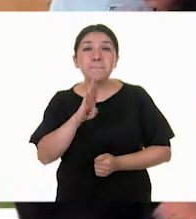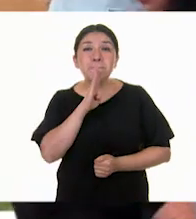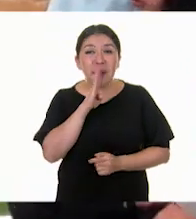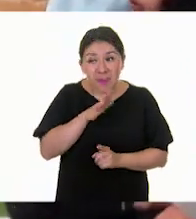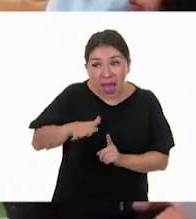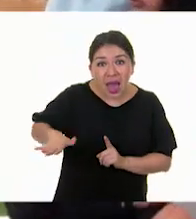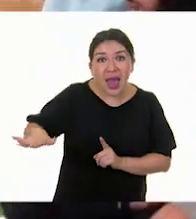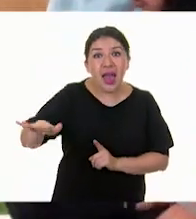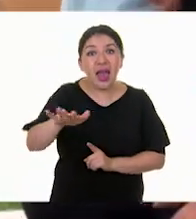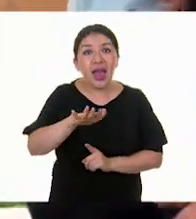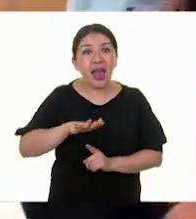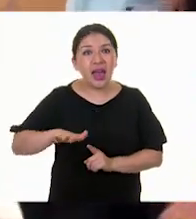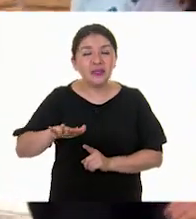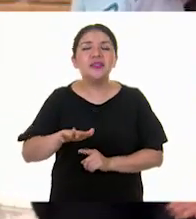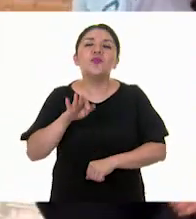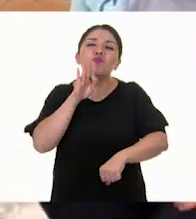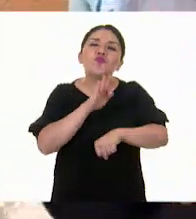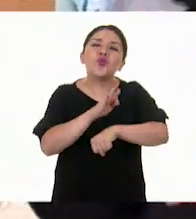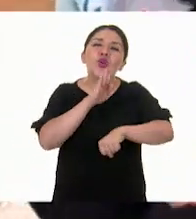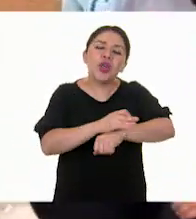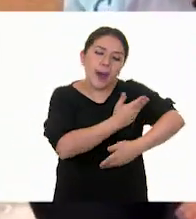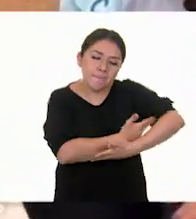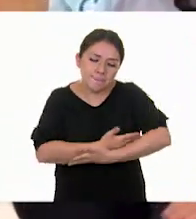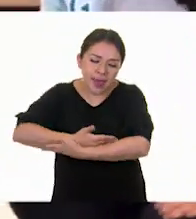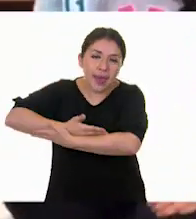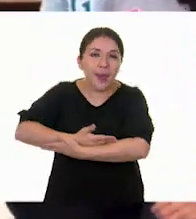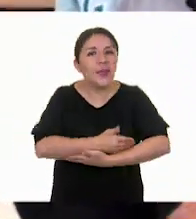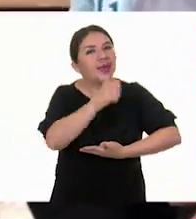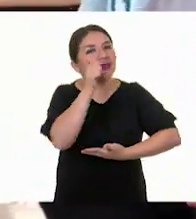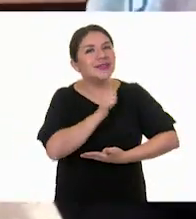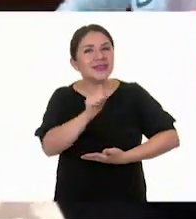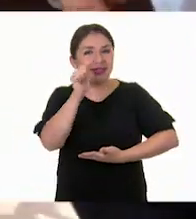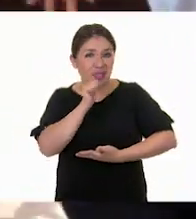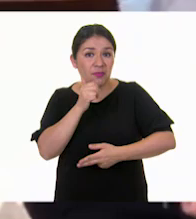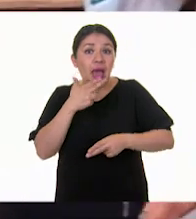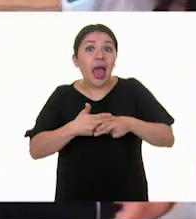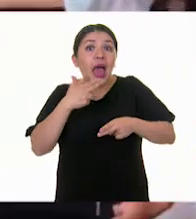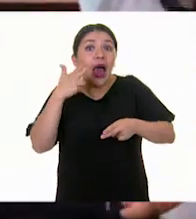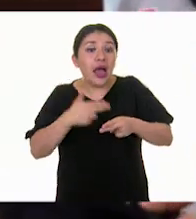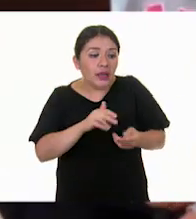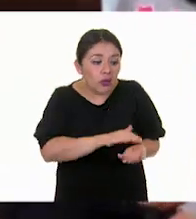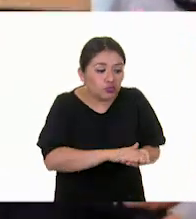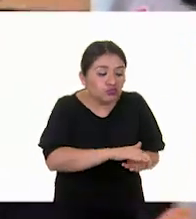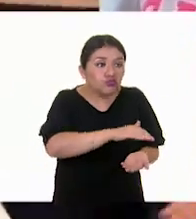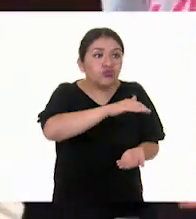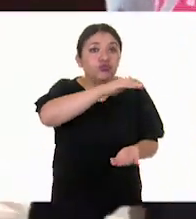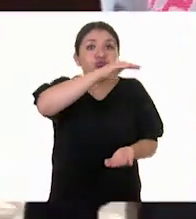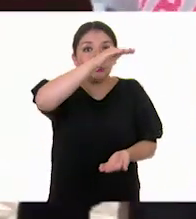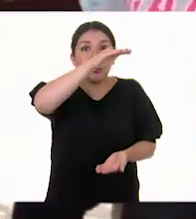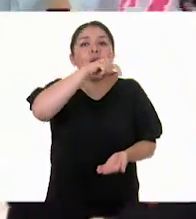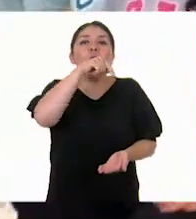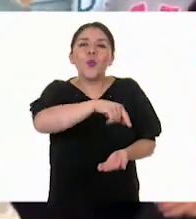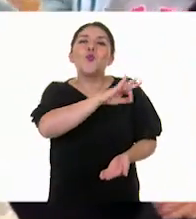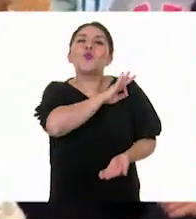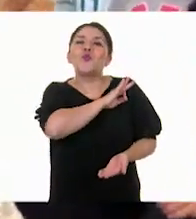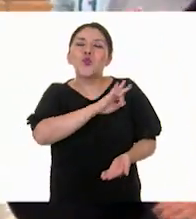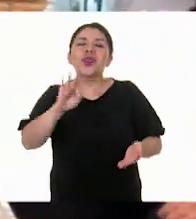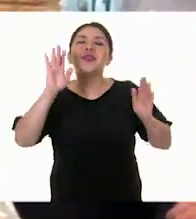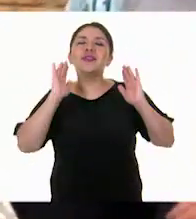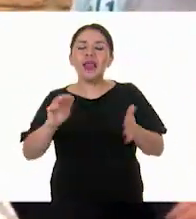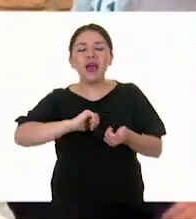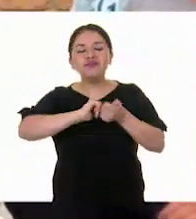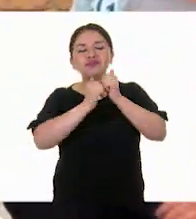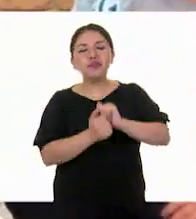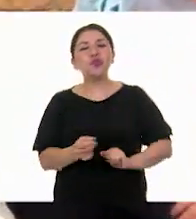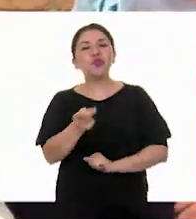mamás protegen a sus crías hasta que crecen y pueden